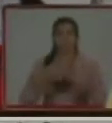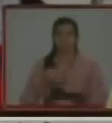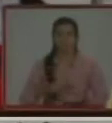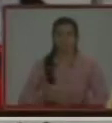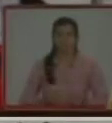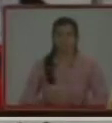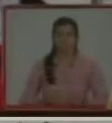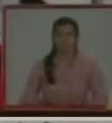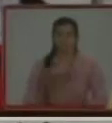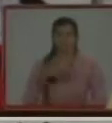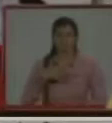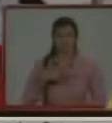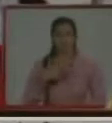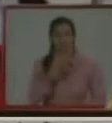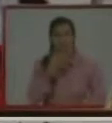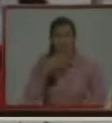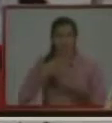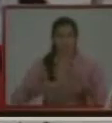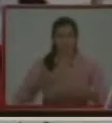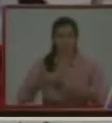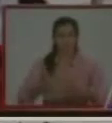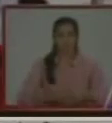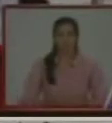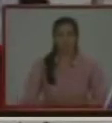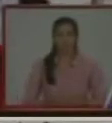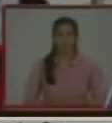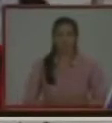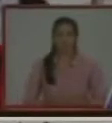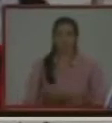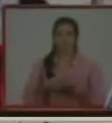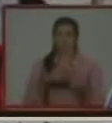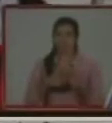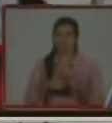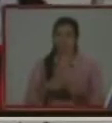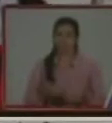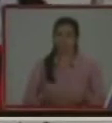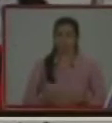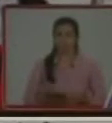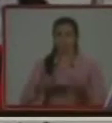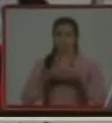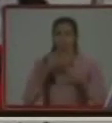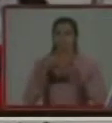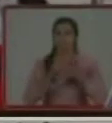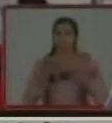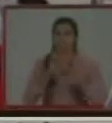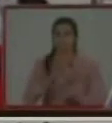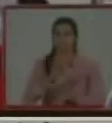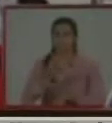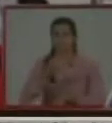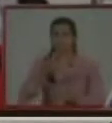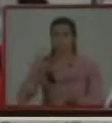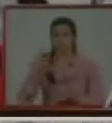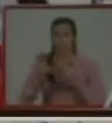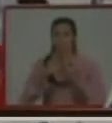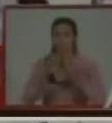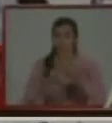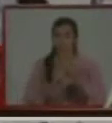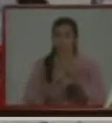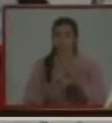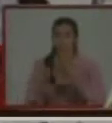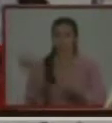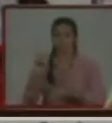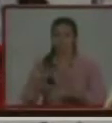venido experimentando. Es por eso que en cumplimiento del artículo 235 de la Constitución de la República Bolivariana de